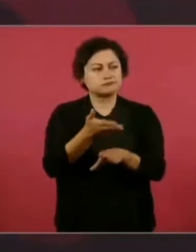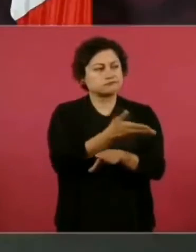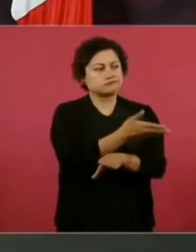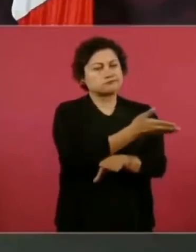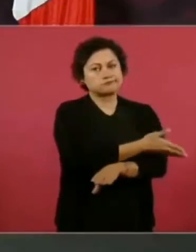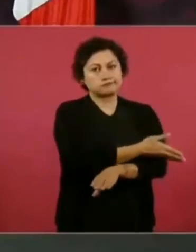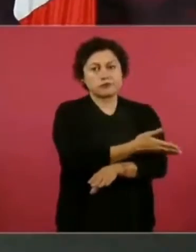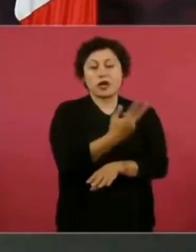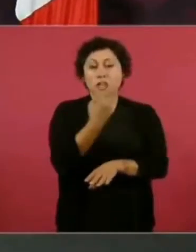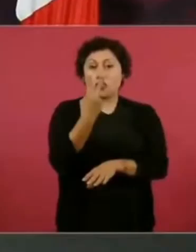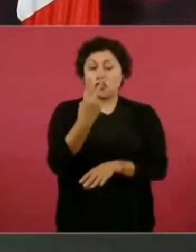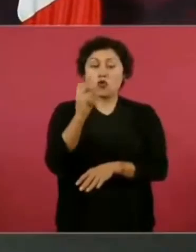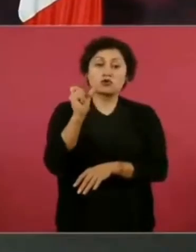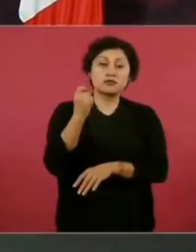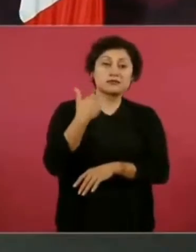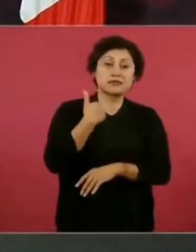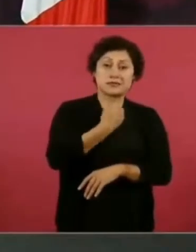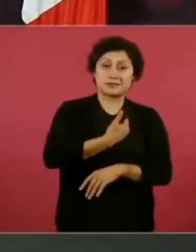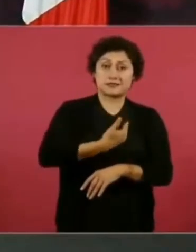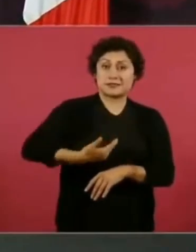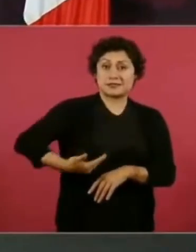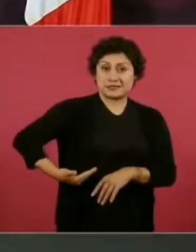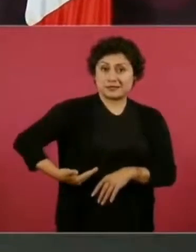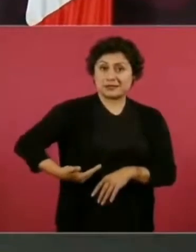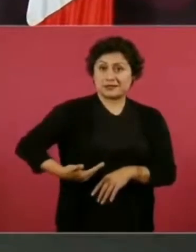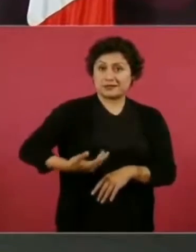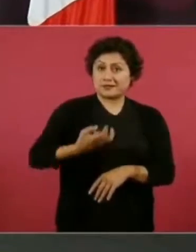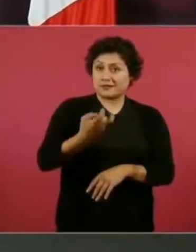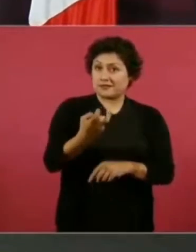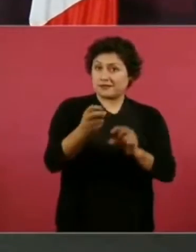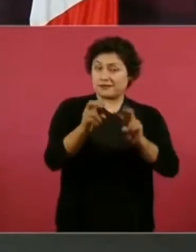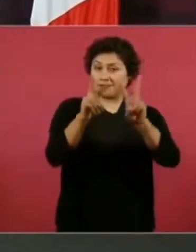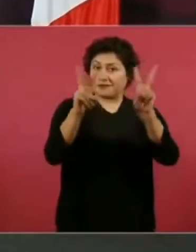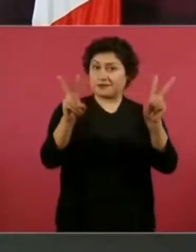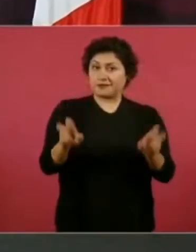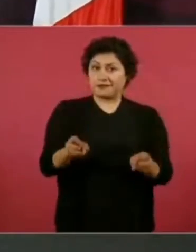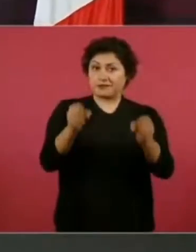de mucho abandono.